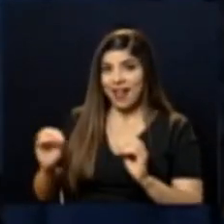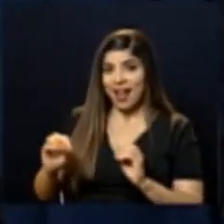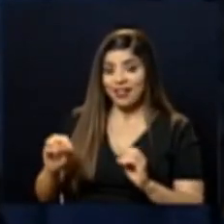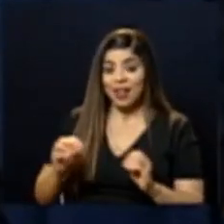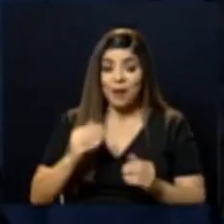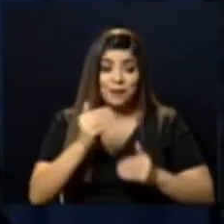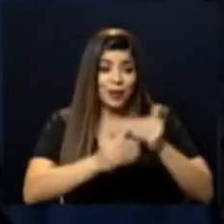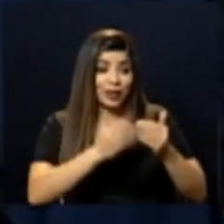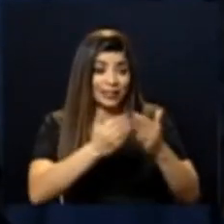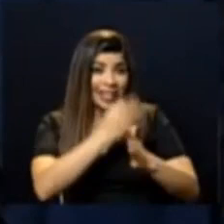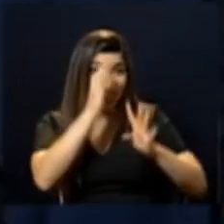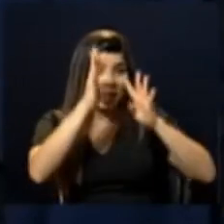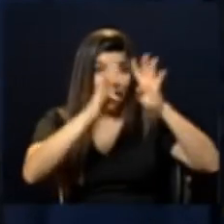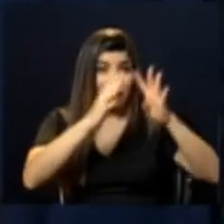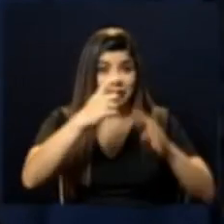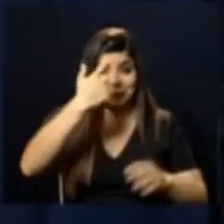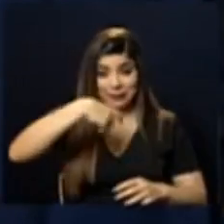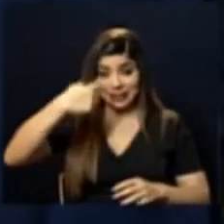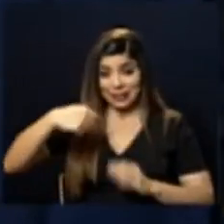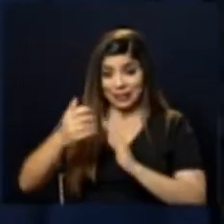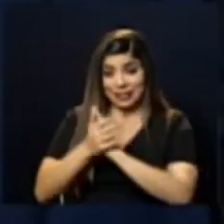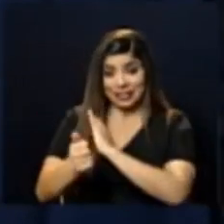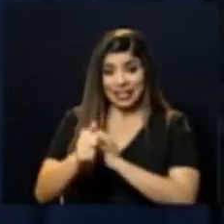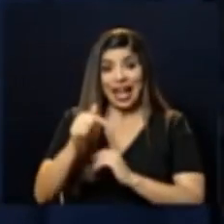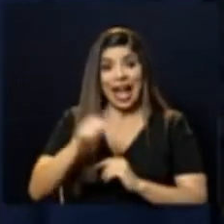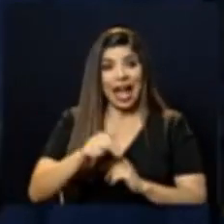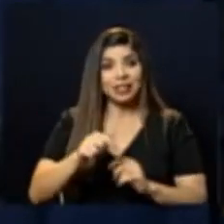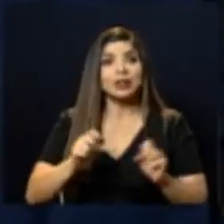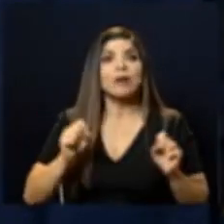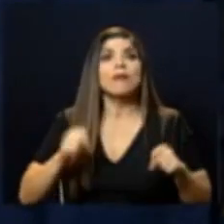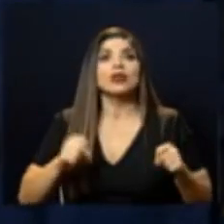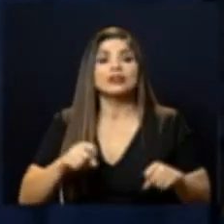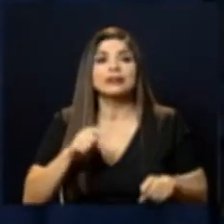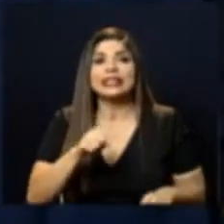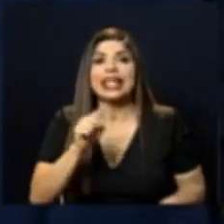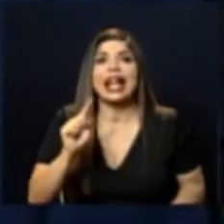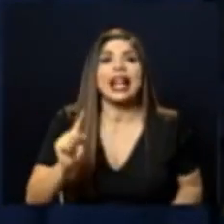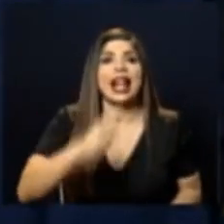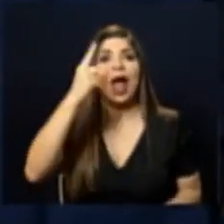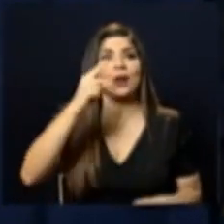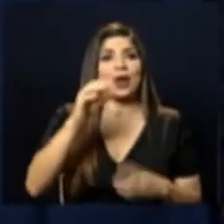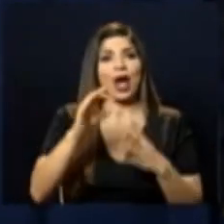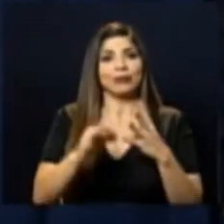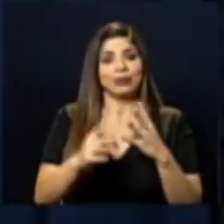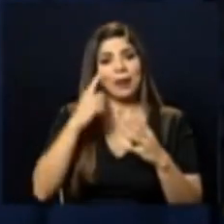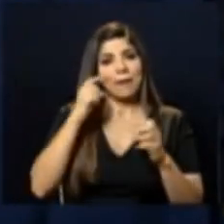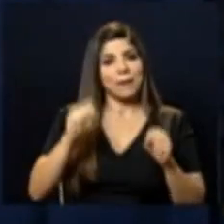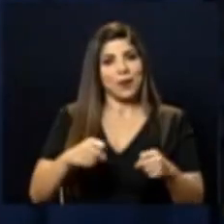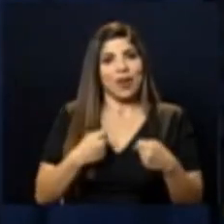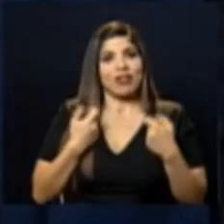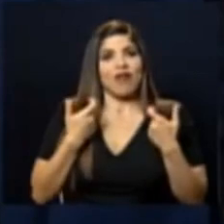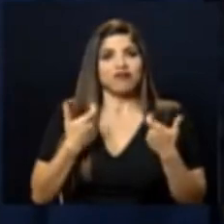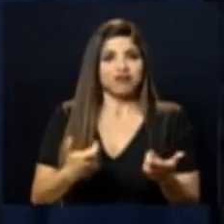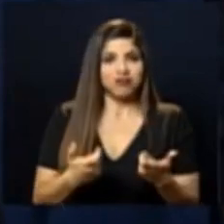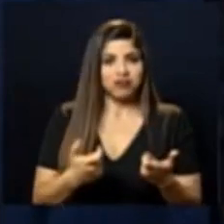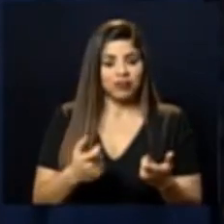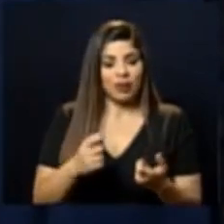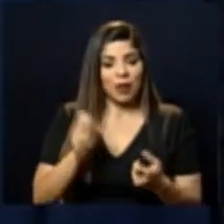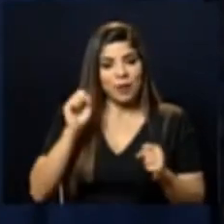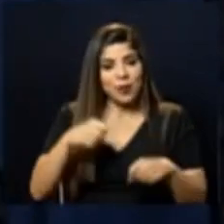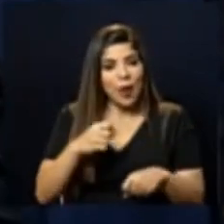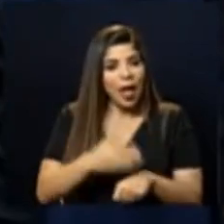innovación y de talento humano serán posiblemente la única opción de generar riqueza y